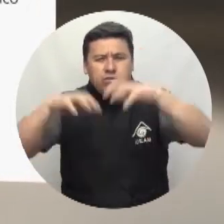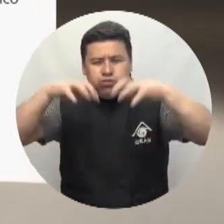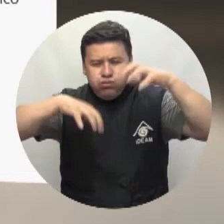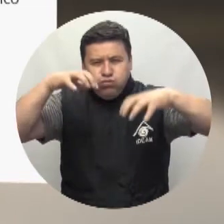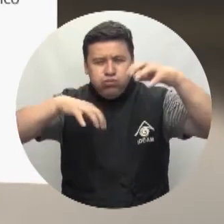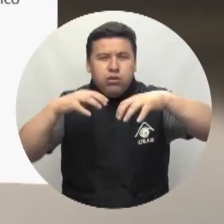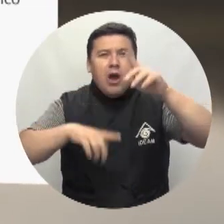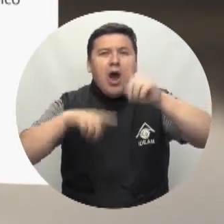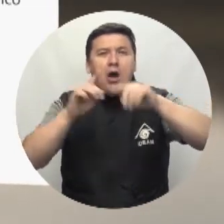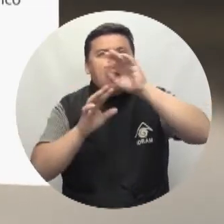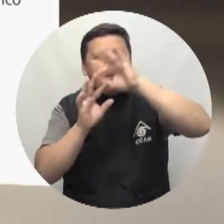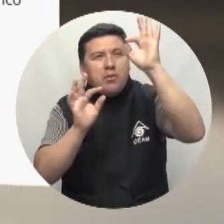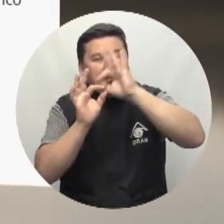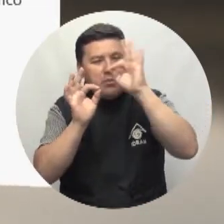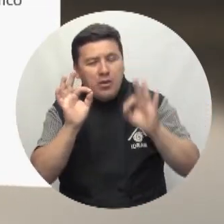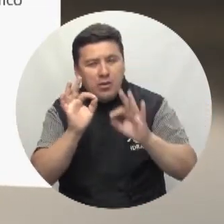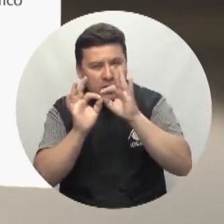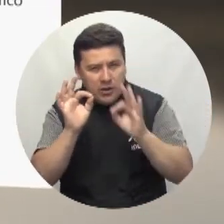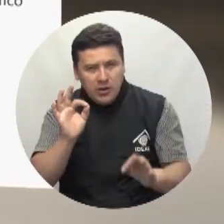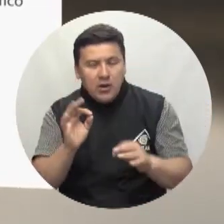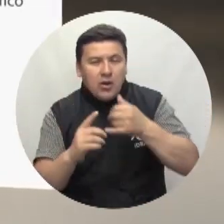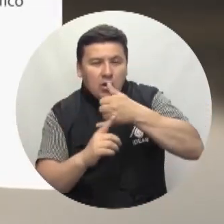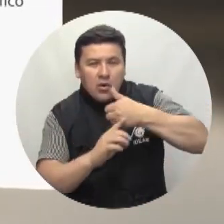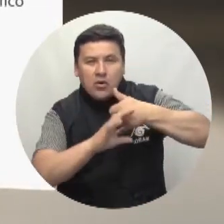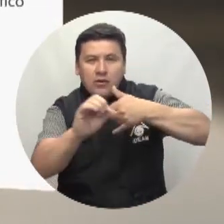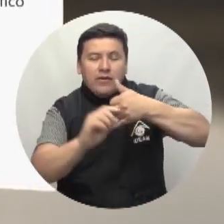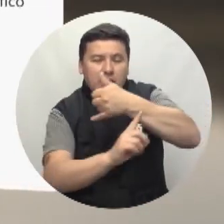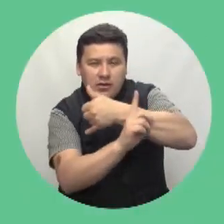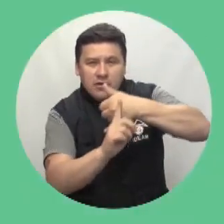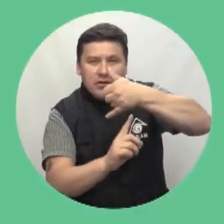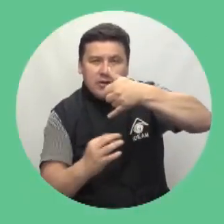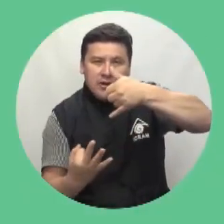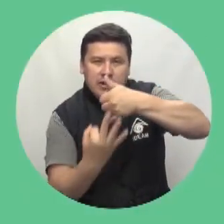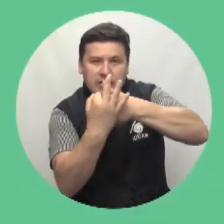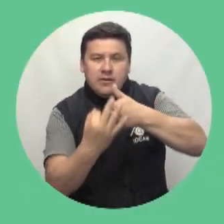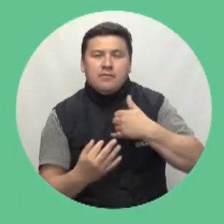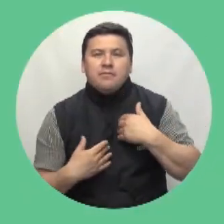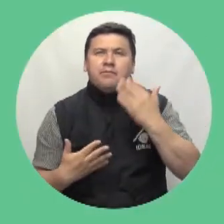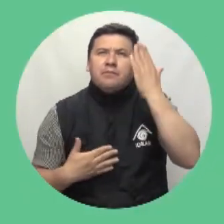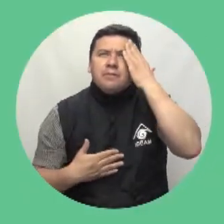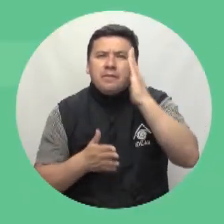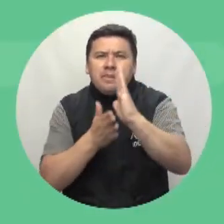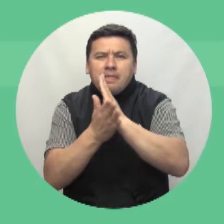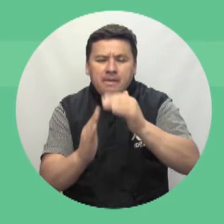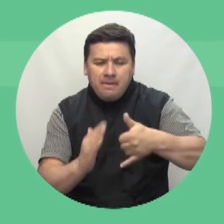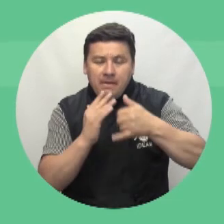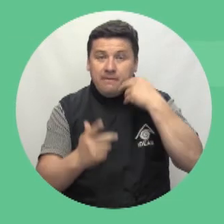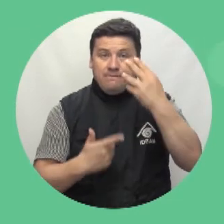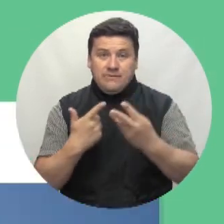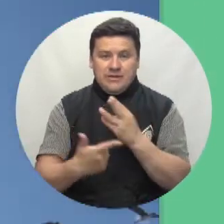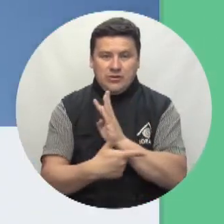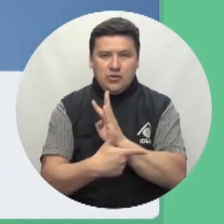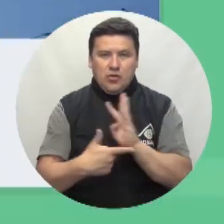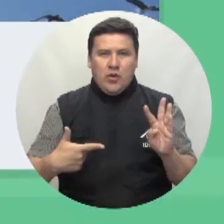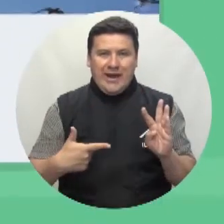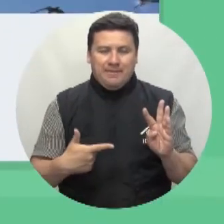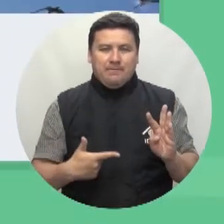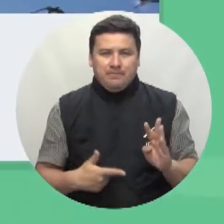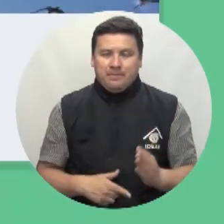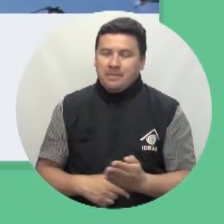fuertes lluvias en varios municipios de las regiones de la Orinoquía, Pacífica y Andina Para mayor información sobre el pronóstico del tiempo,